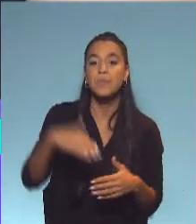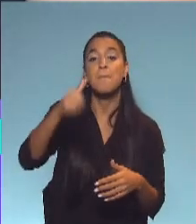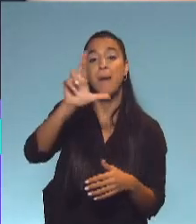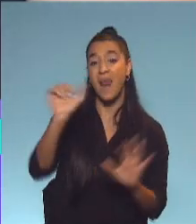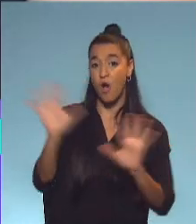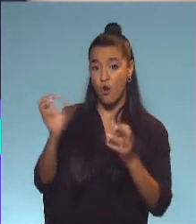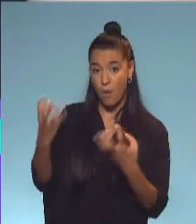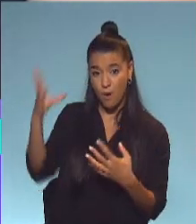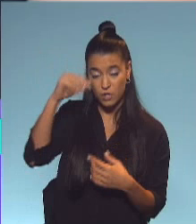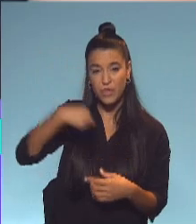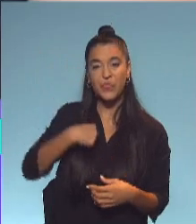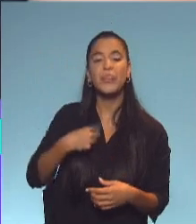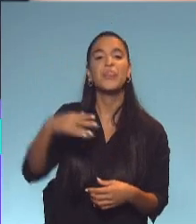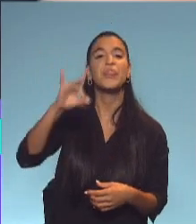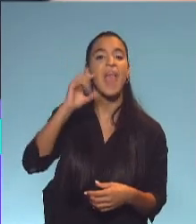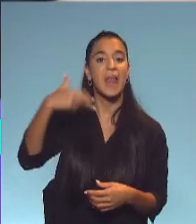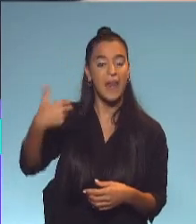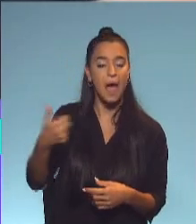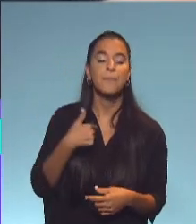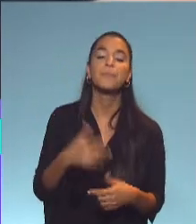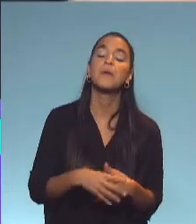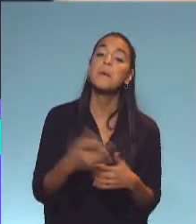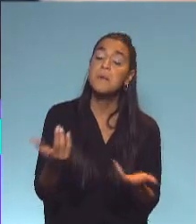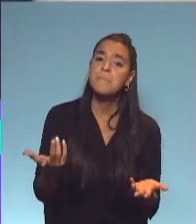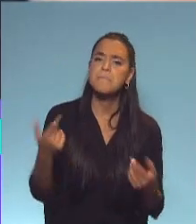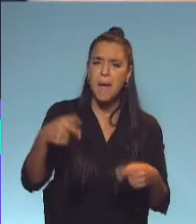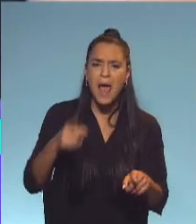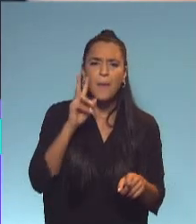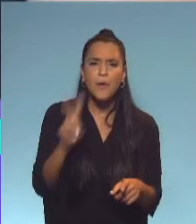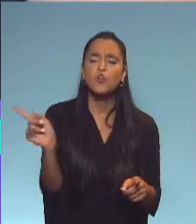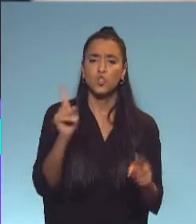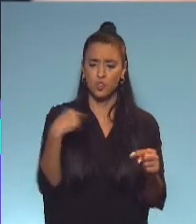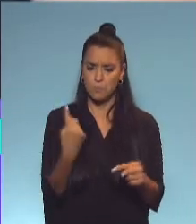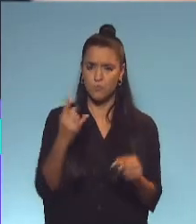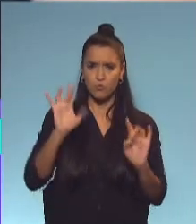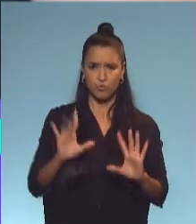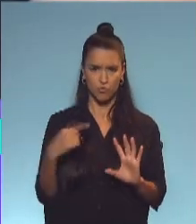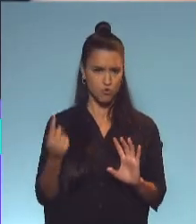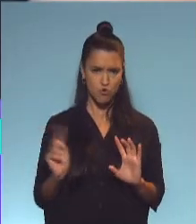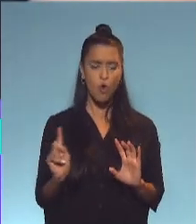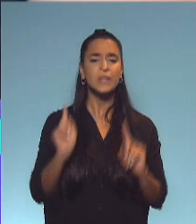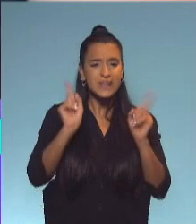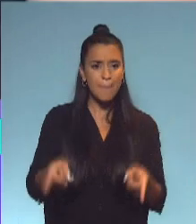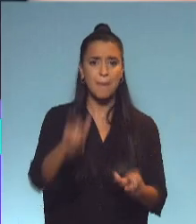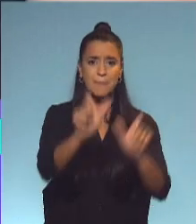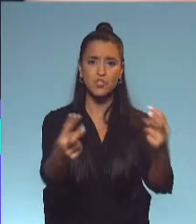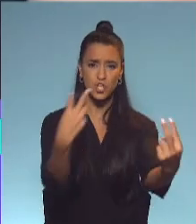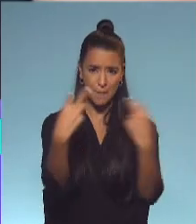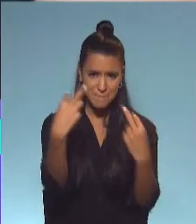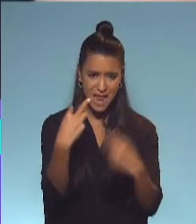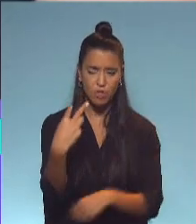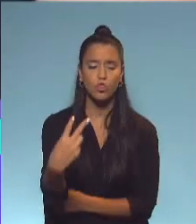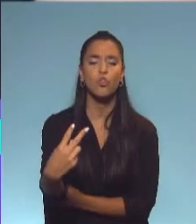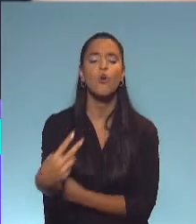Buenas noches. Aquí Diana Surco. Para dimensionar un poco, no solamente nosotros, sino también quienes nos están viendo en este